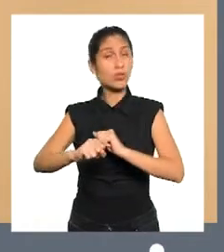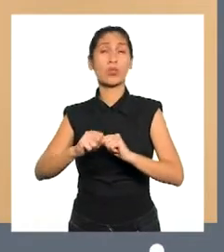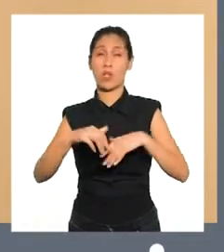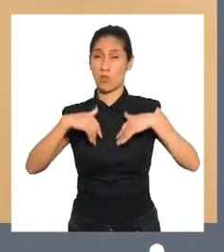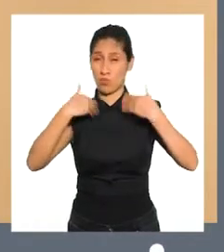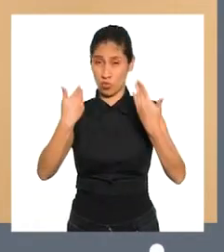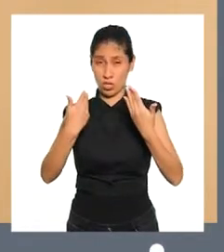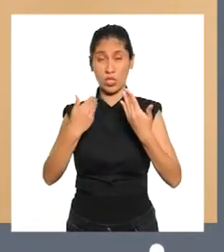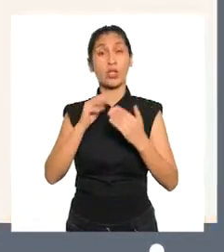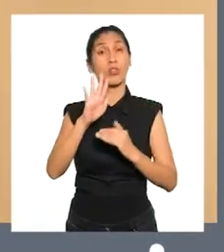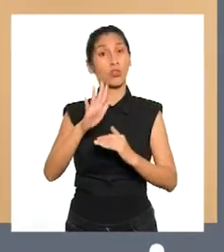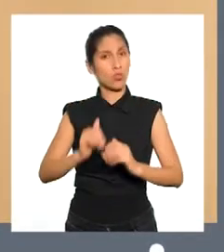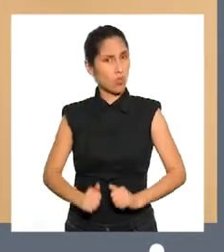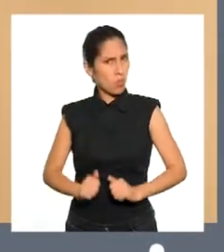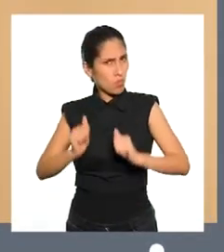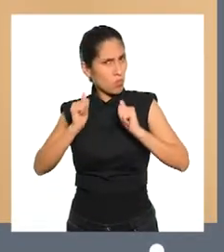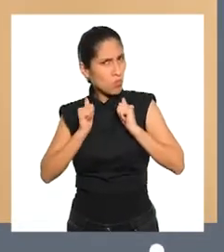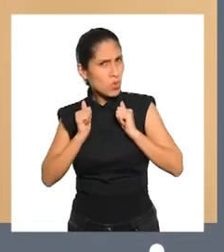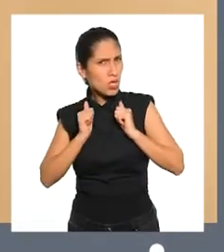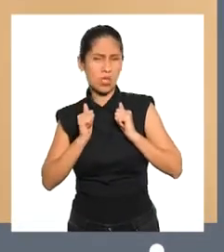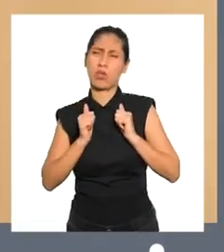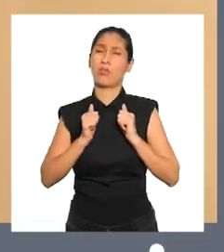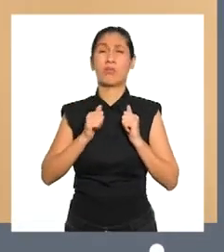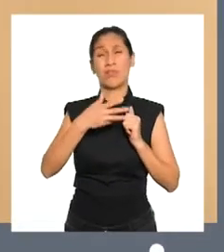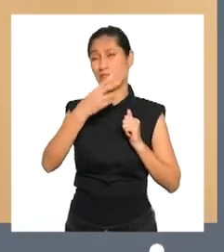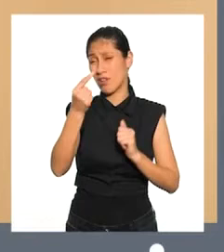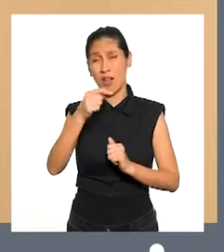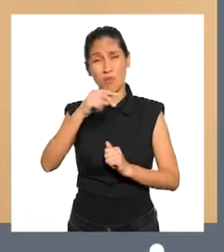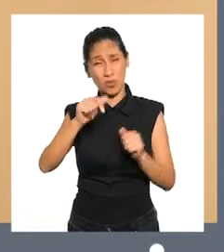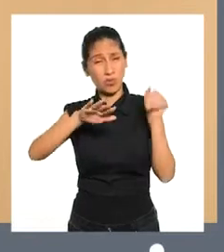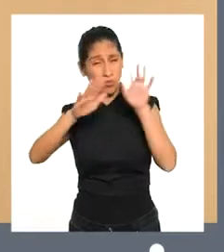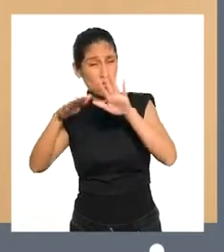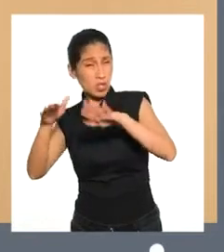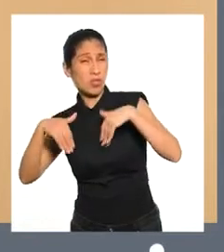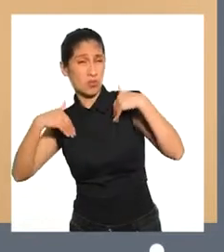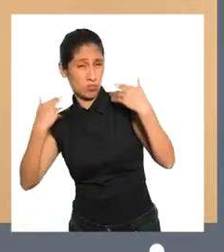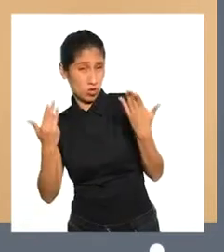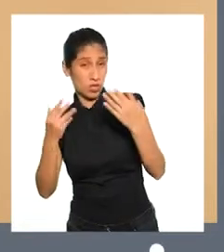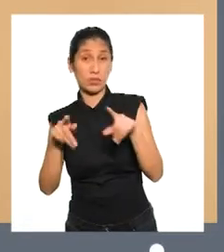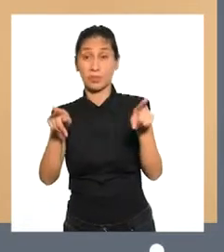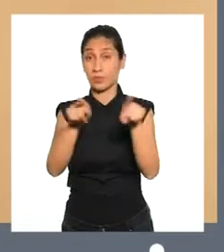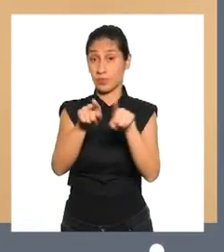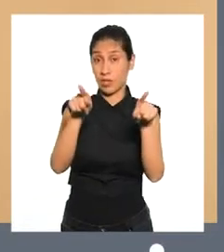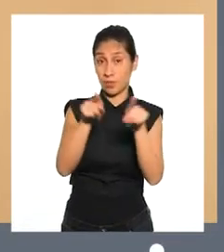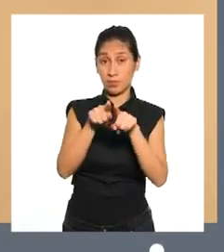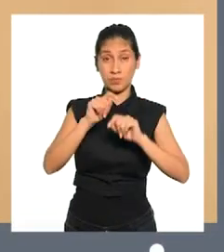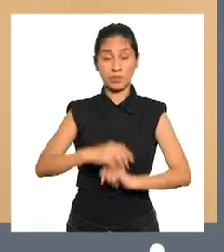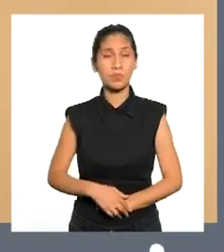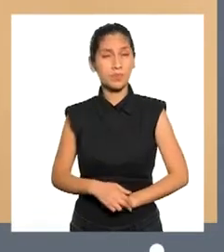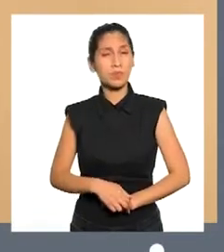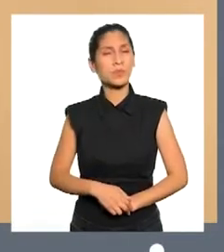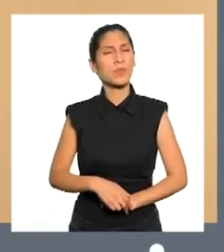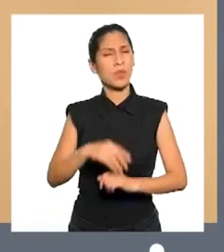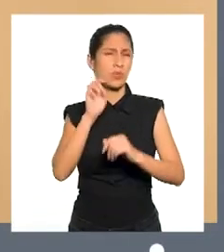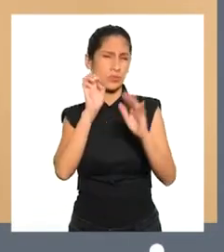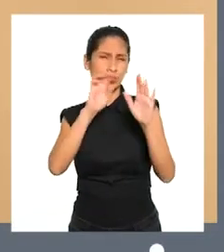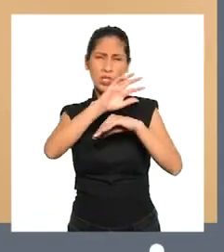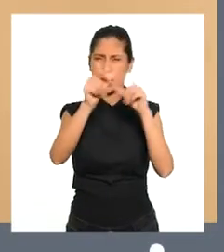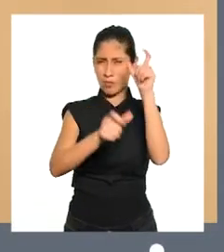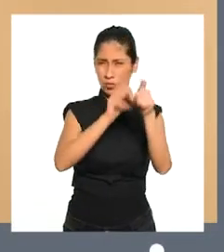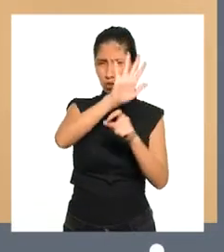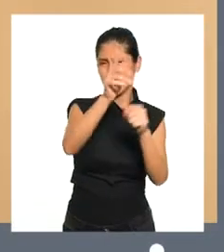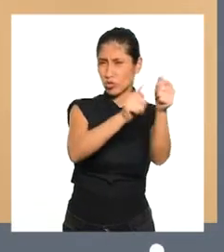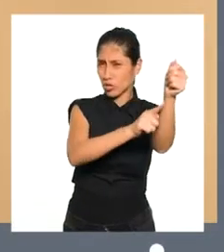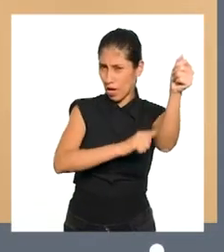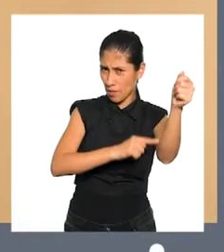tengan una vida más corta. Se debe recordar que el epigenoma actúa en el cuerpo durante toda la vida. Los hábitos,